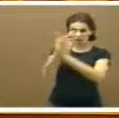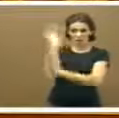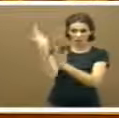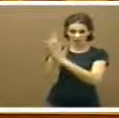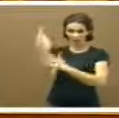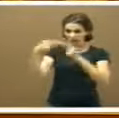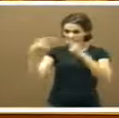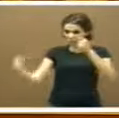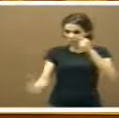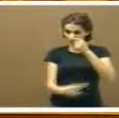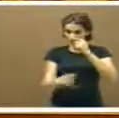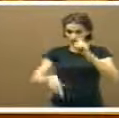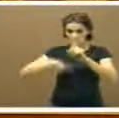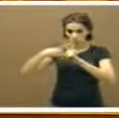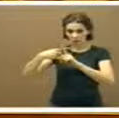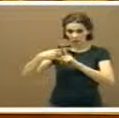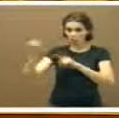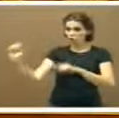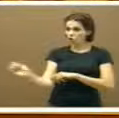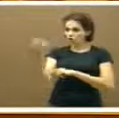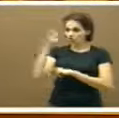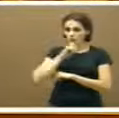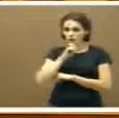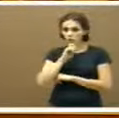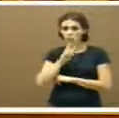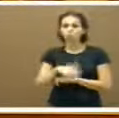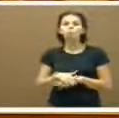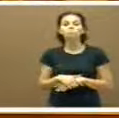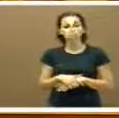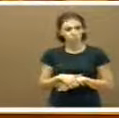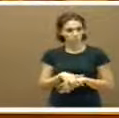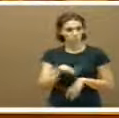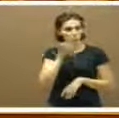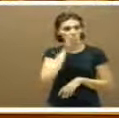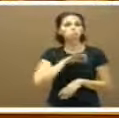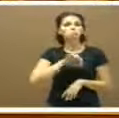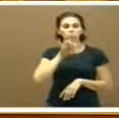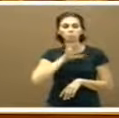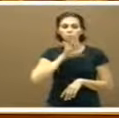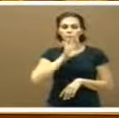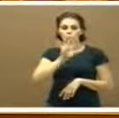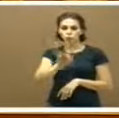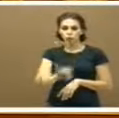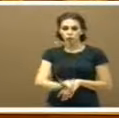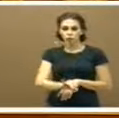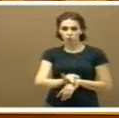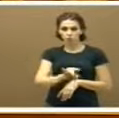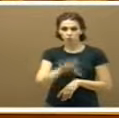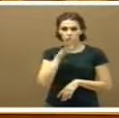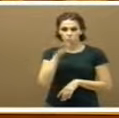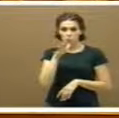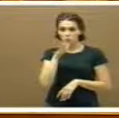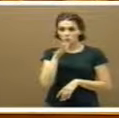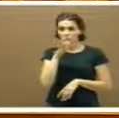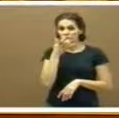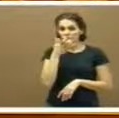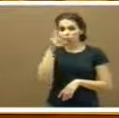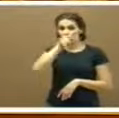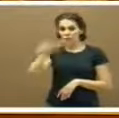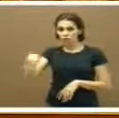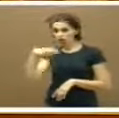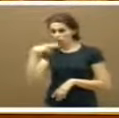déficit y cómo hemos conseguido el objetivo del déficit. Es curioso. Es curioso porque no hay más sordo que el que no quiere oír